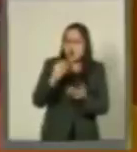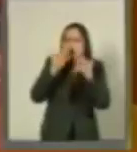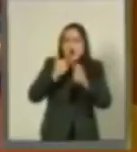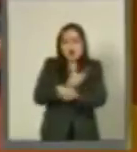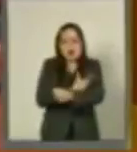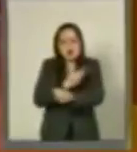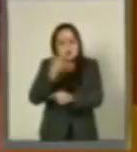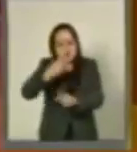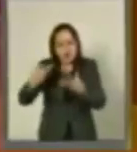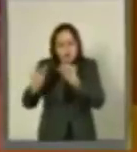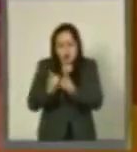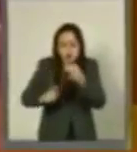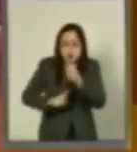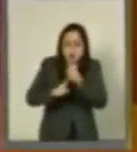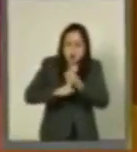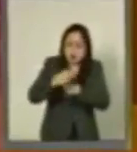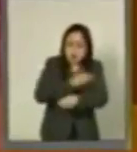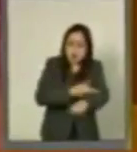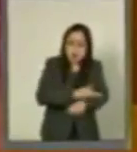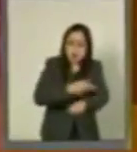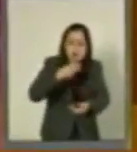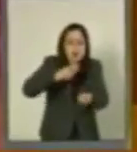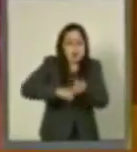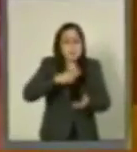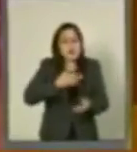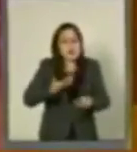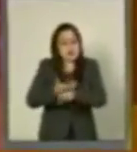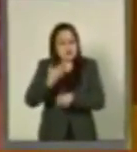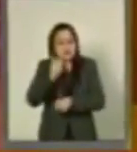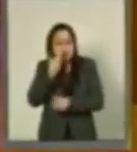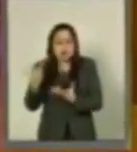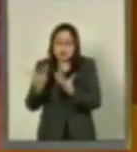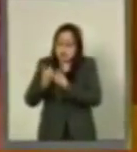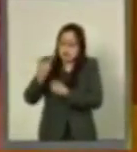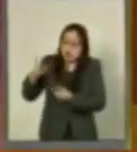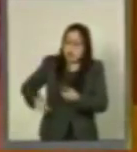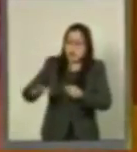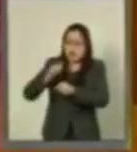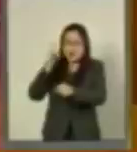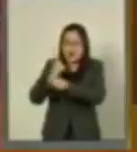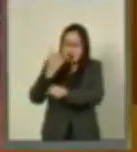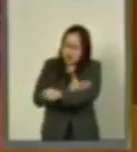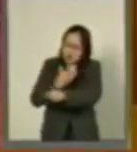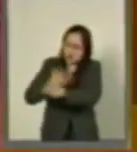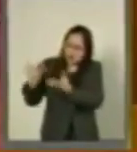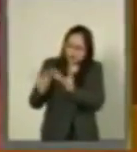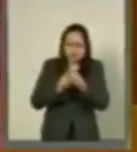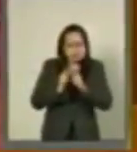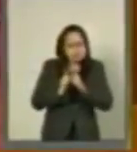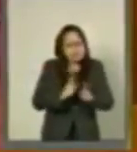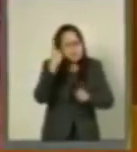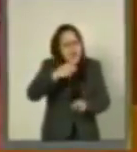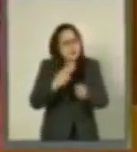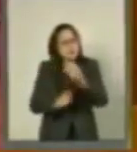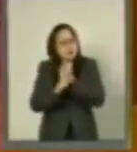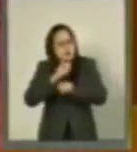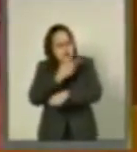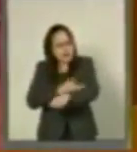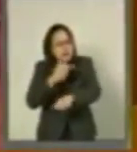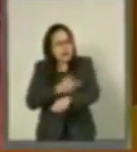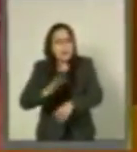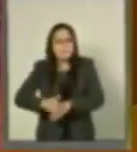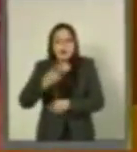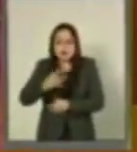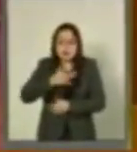poder enfrentarlo juntos, un problema que teníamos en mi estado, que quería yo acompañamiento. Y con esa experiencia es como planteamos